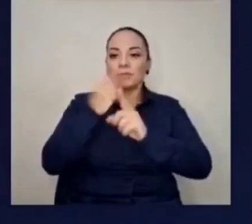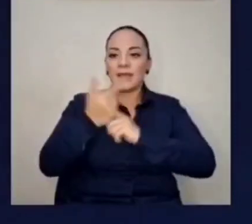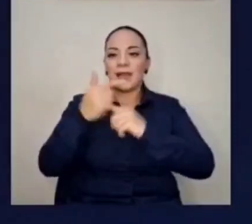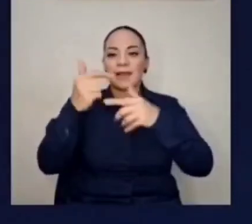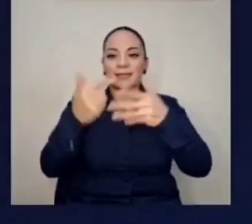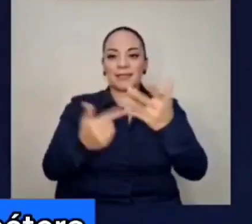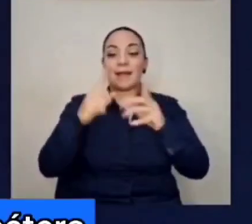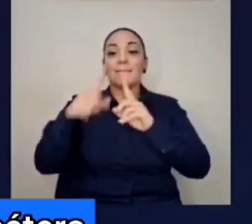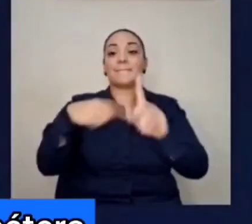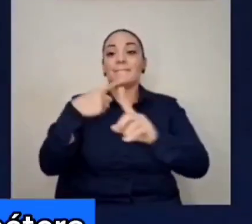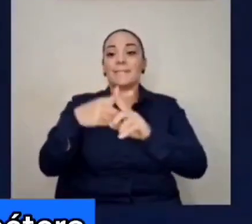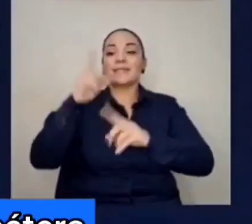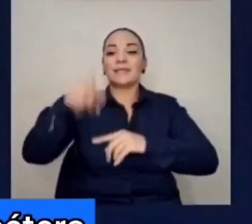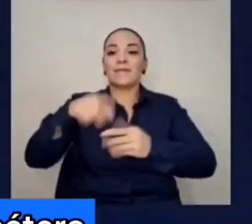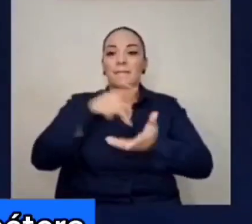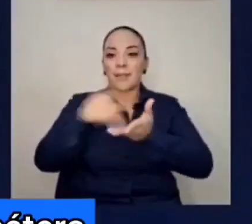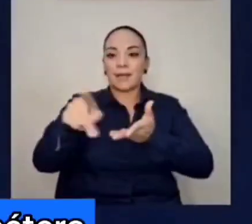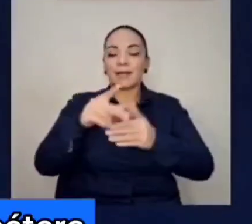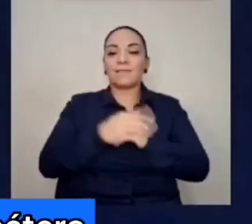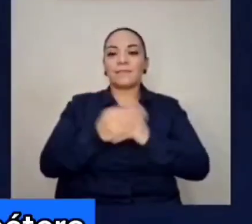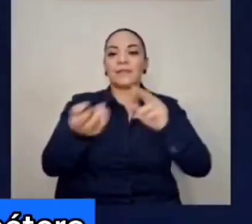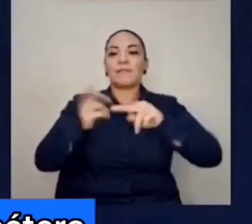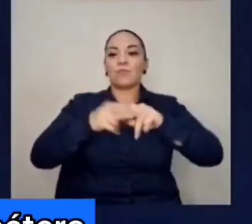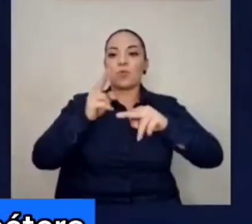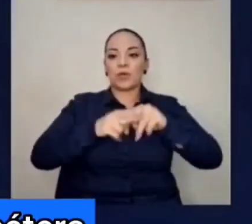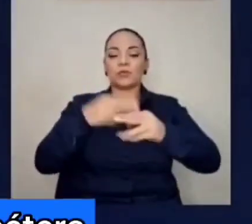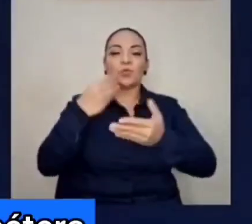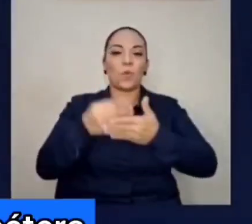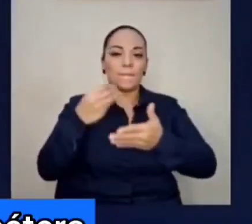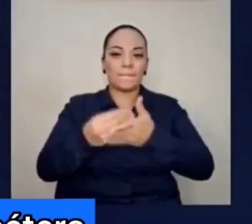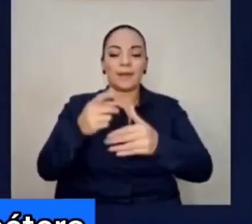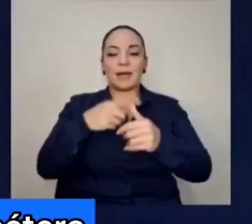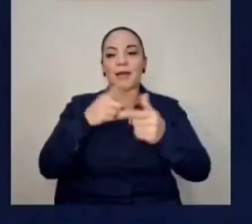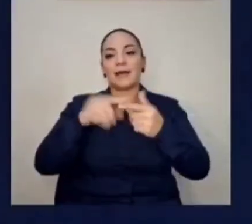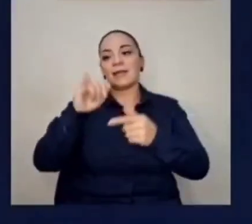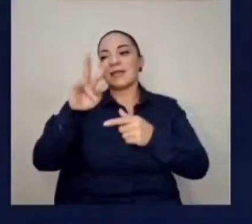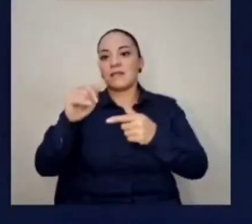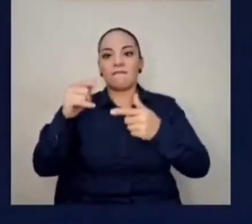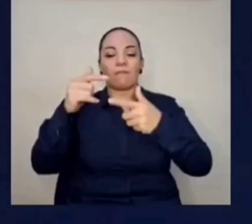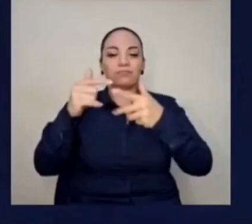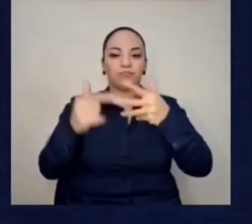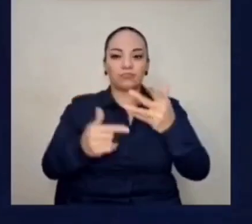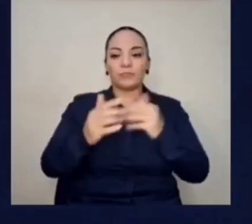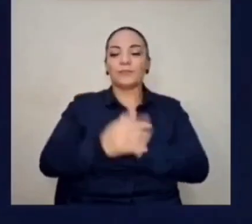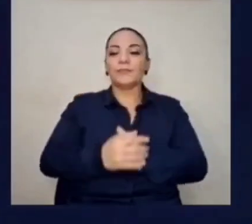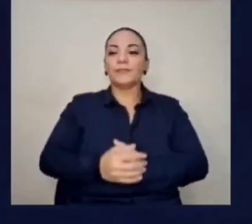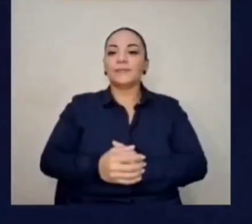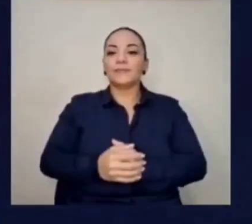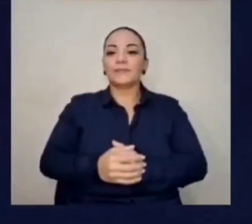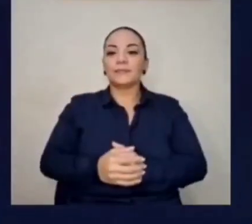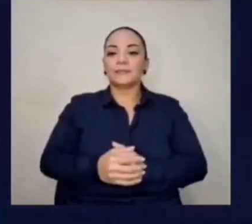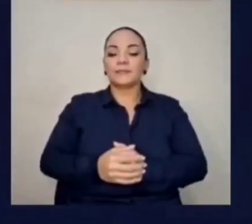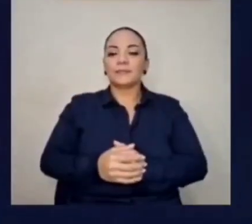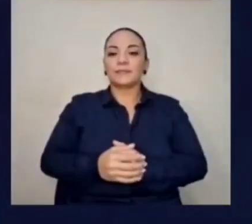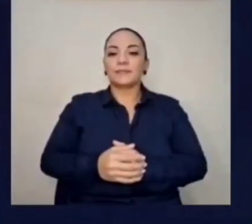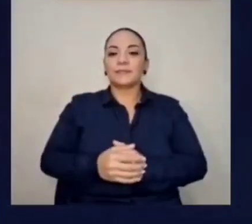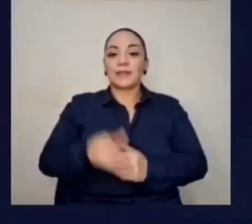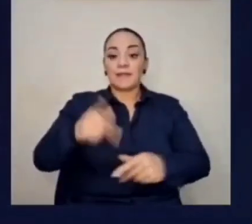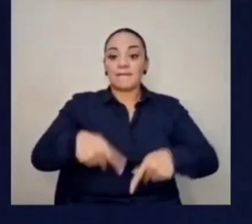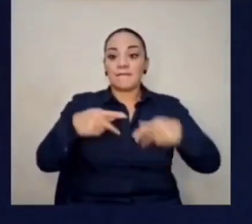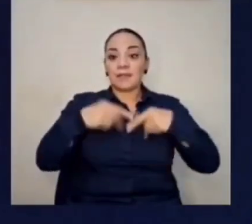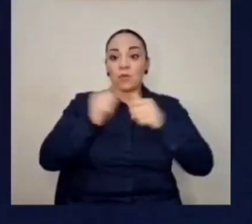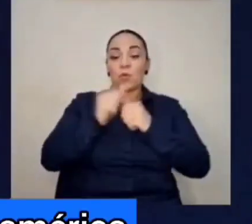además tiene que pagar impuestos al comprar, IVA, etcétera, y tiene que vivir con esa